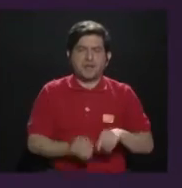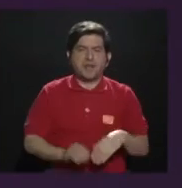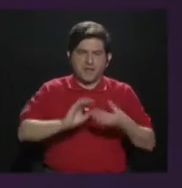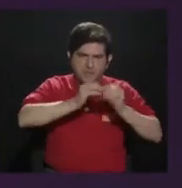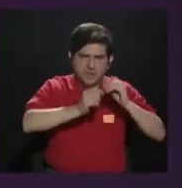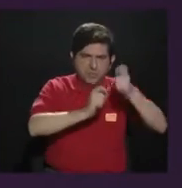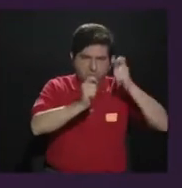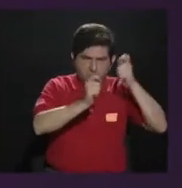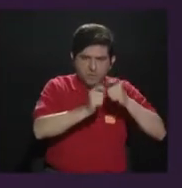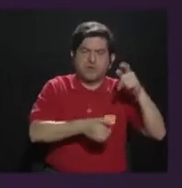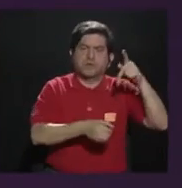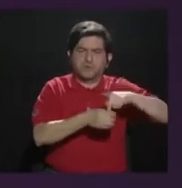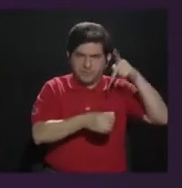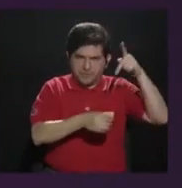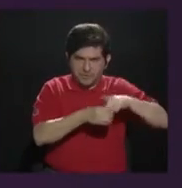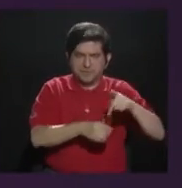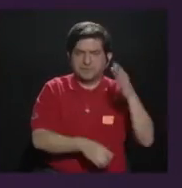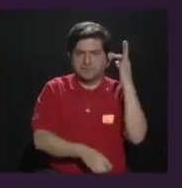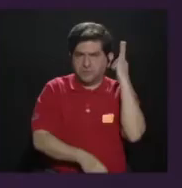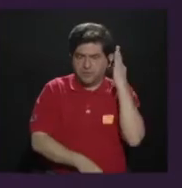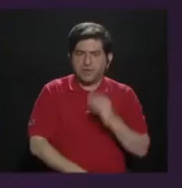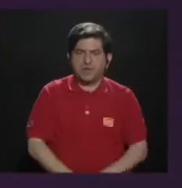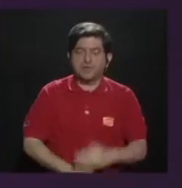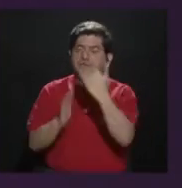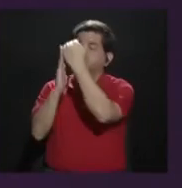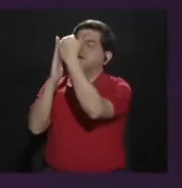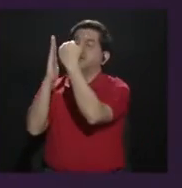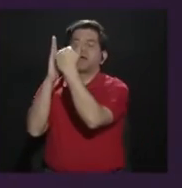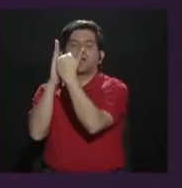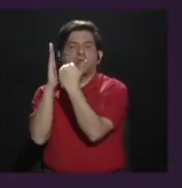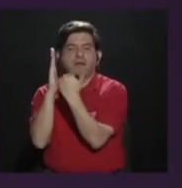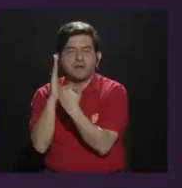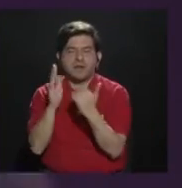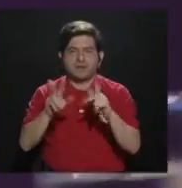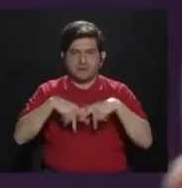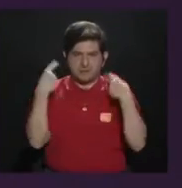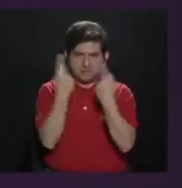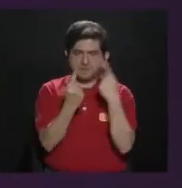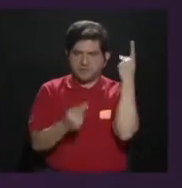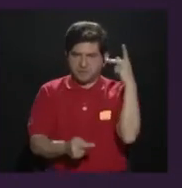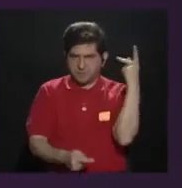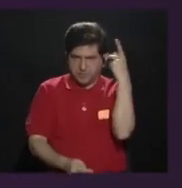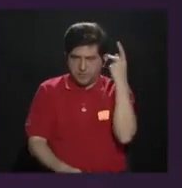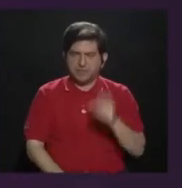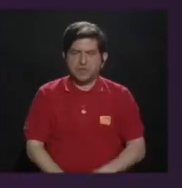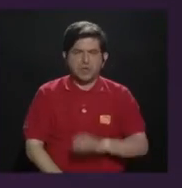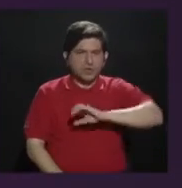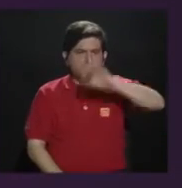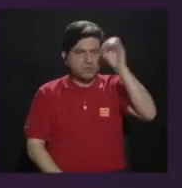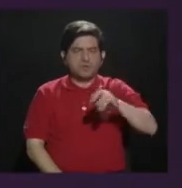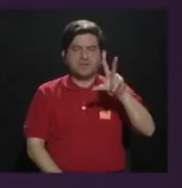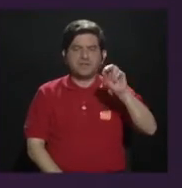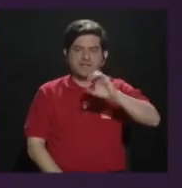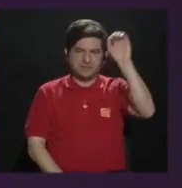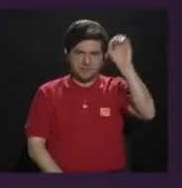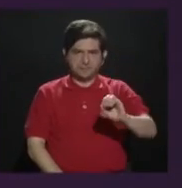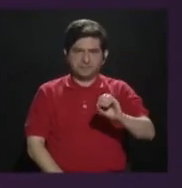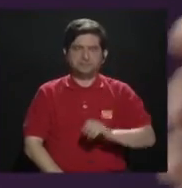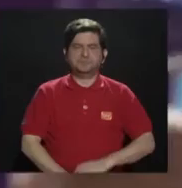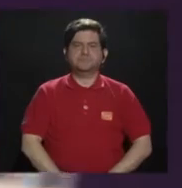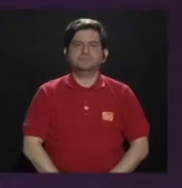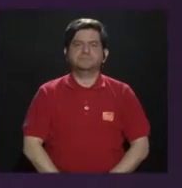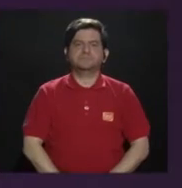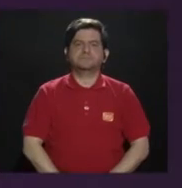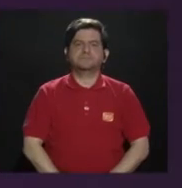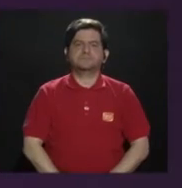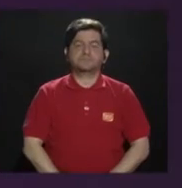cupo establece la participación de mujeres en las listas de los partidos políticos en un porcentaje del 30%.